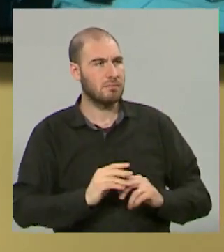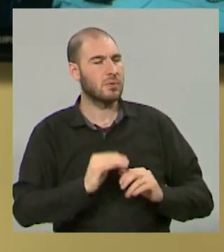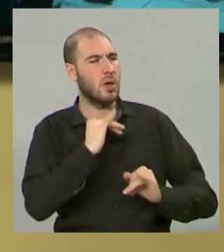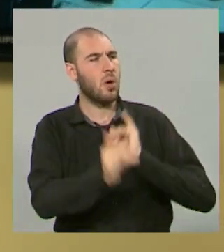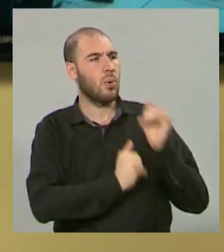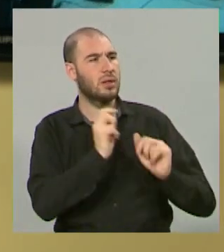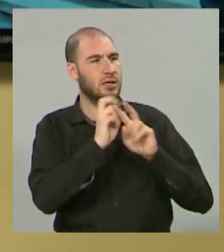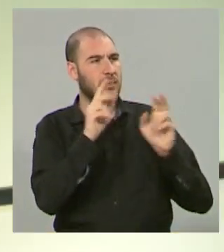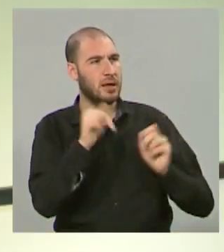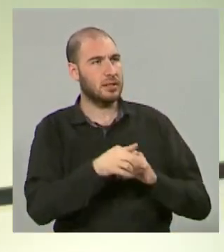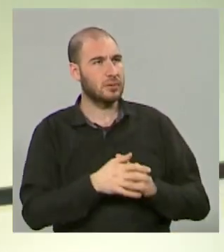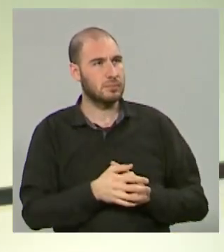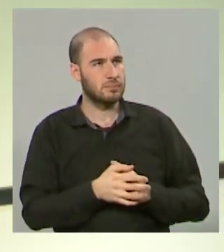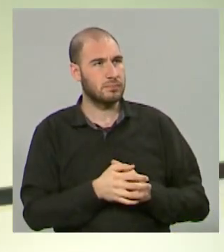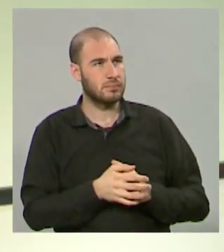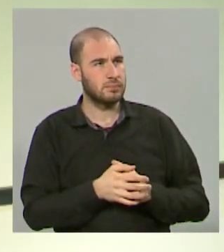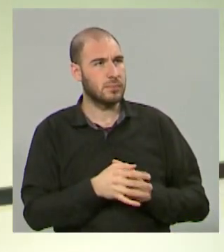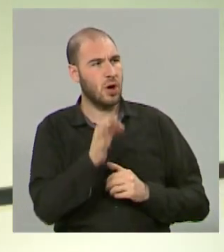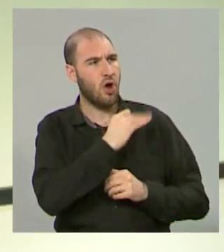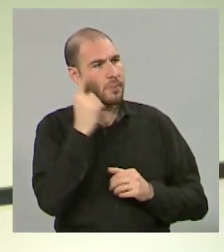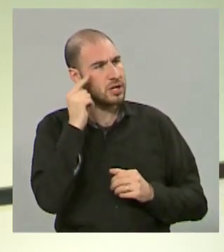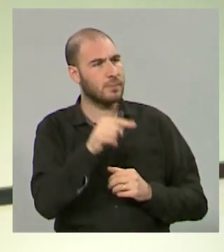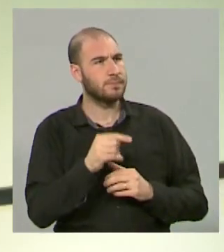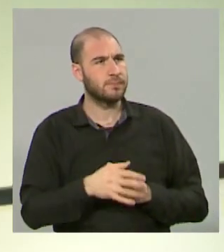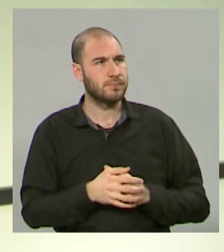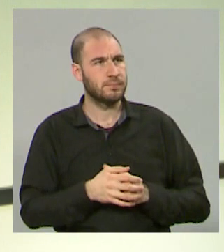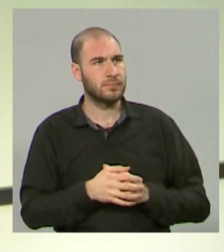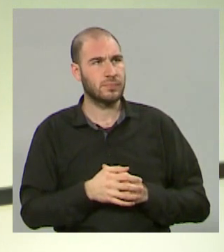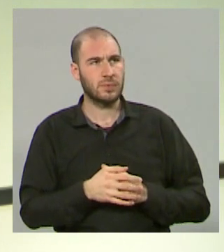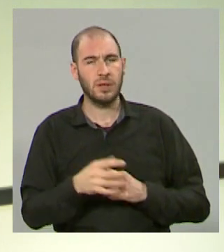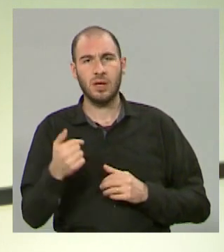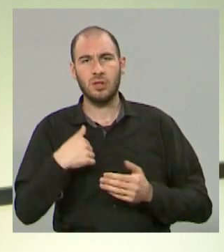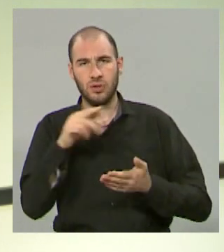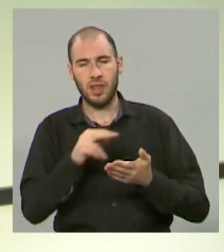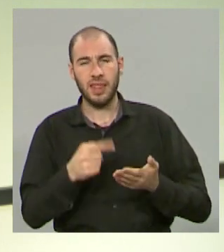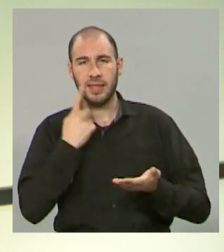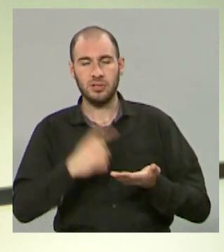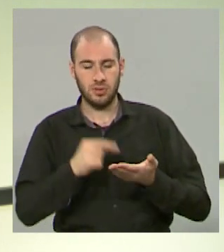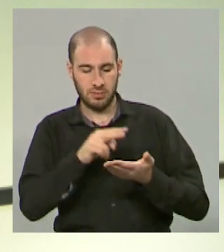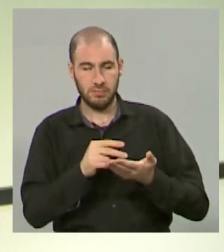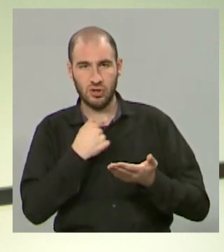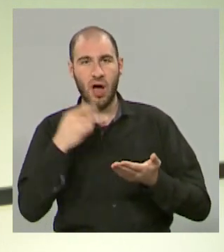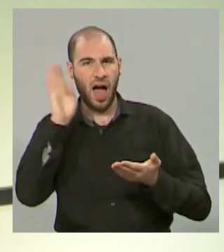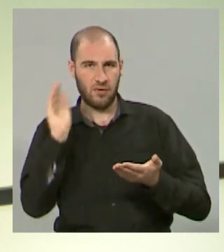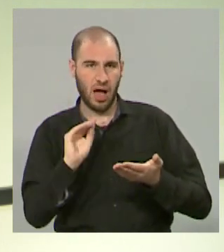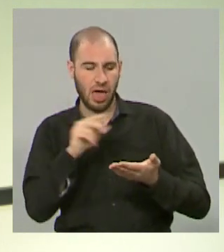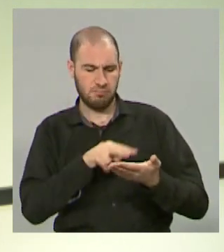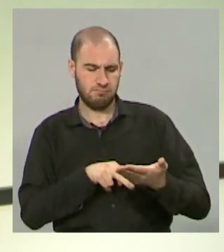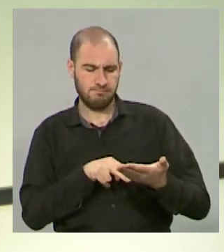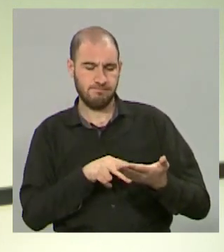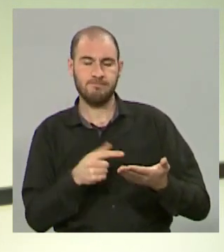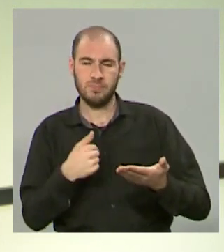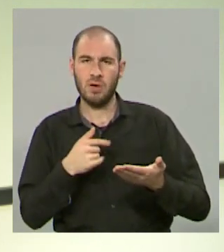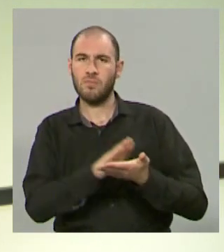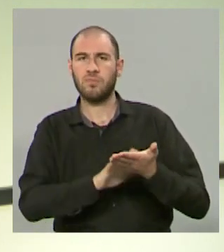respecto a esto. ¿Qué opinión te merece esa situación? Yo lo leí el fallo como abogado y leí